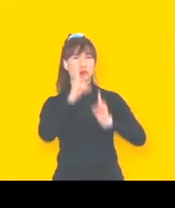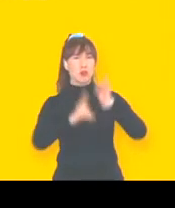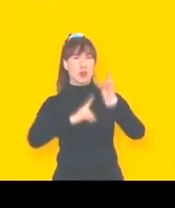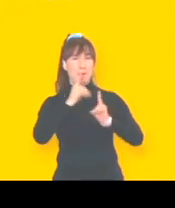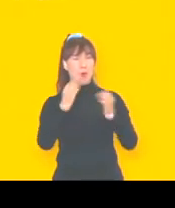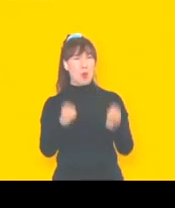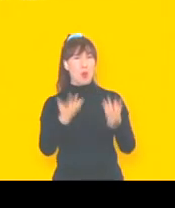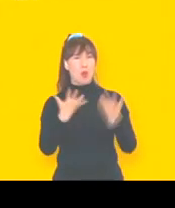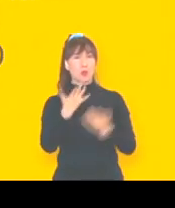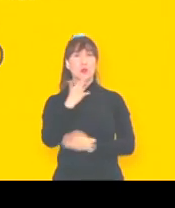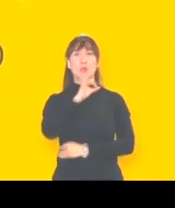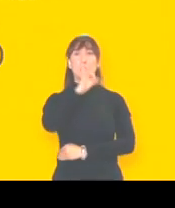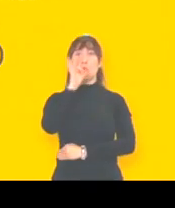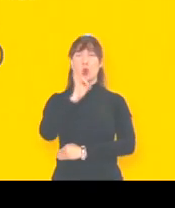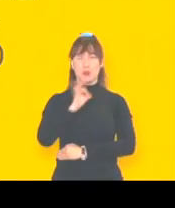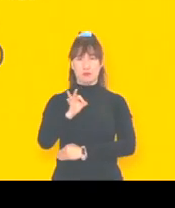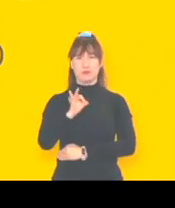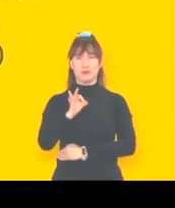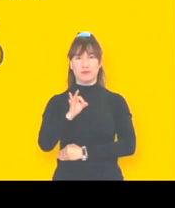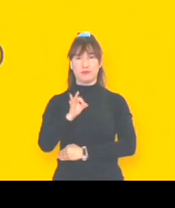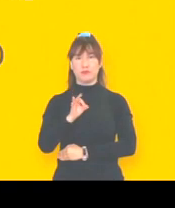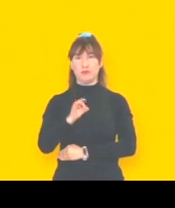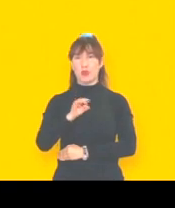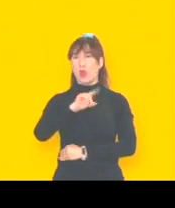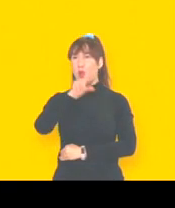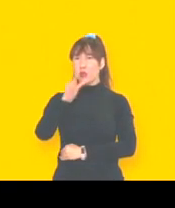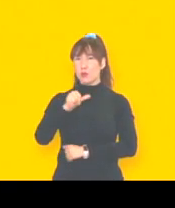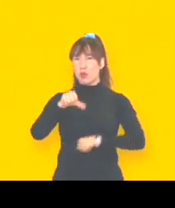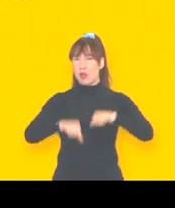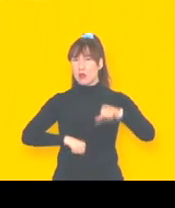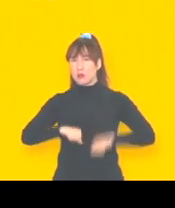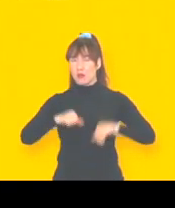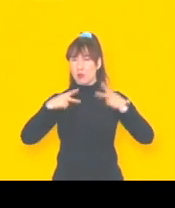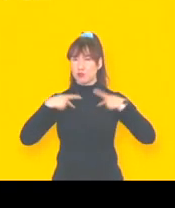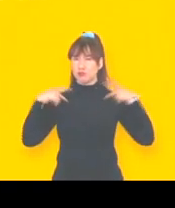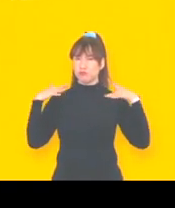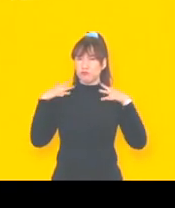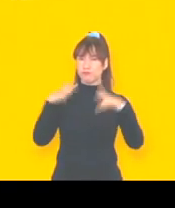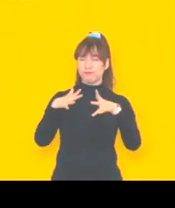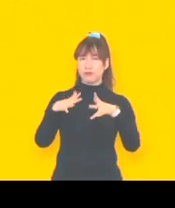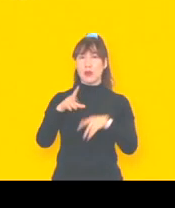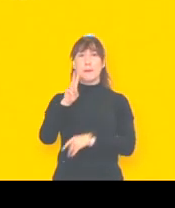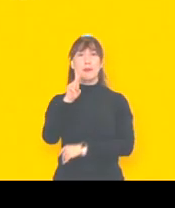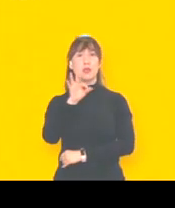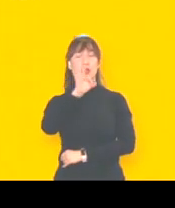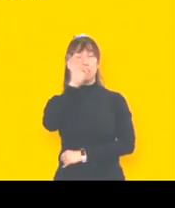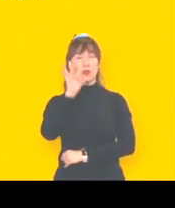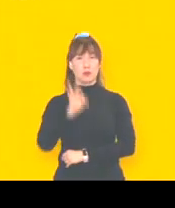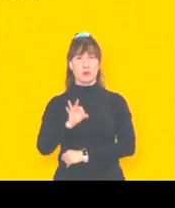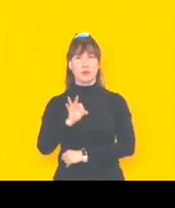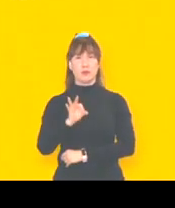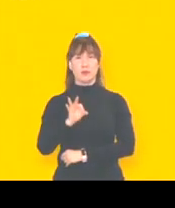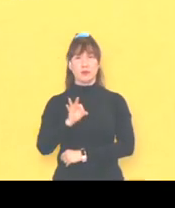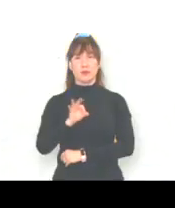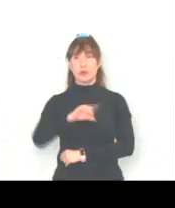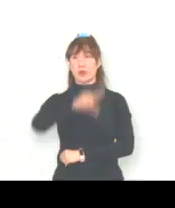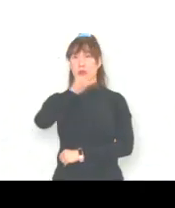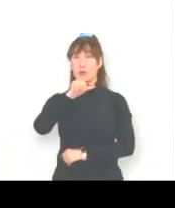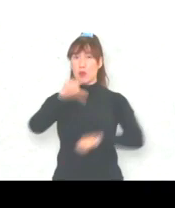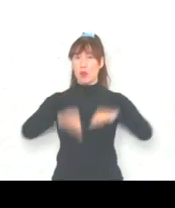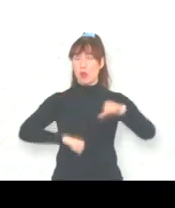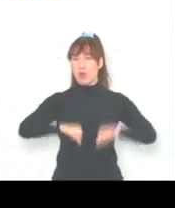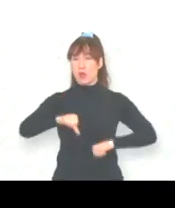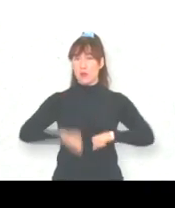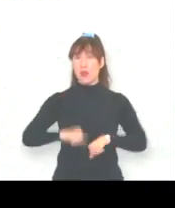Canchas deportivas con un 50% de aforo. Eventos de concentración masiva con aforo al 25%.